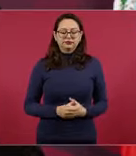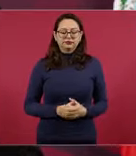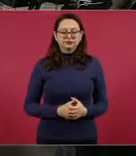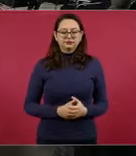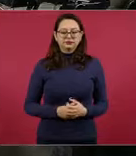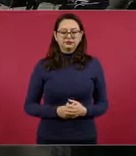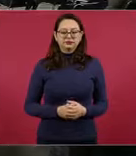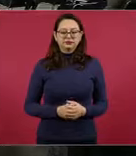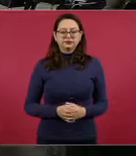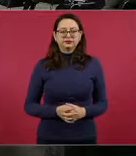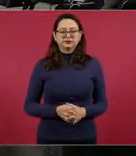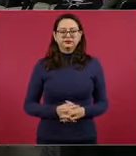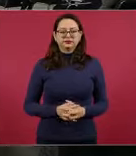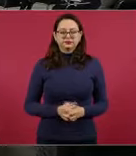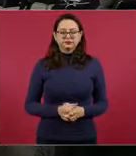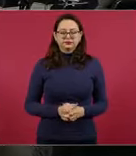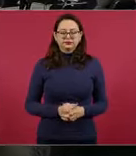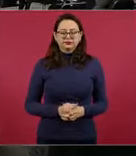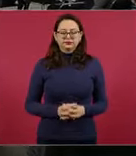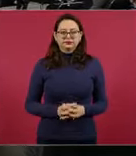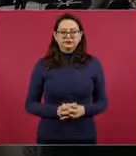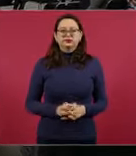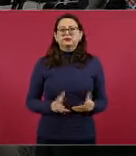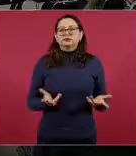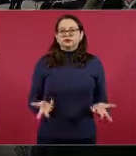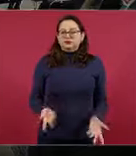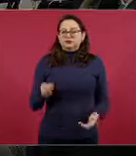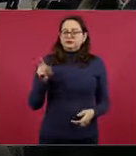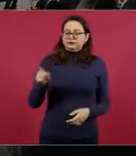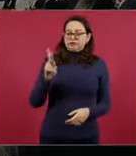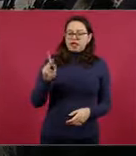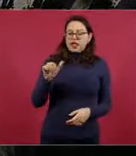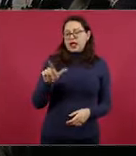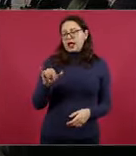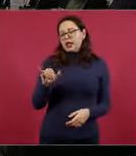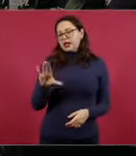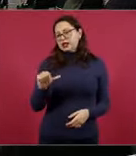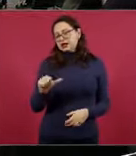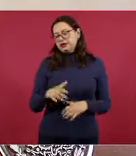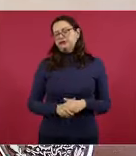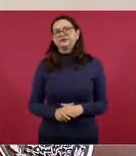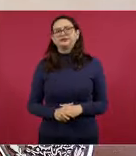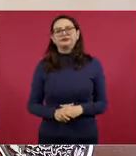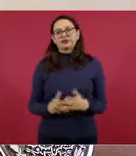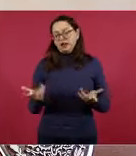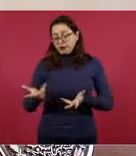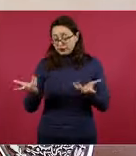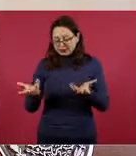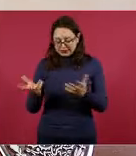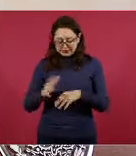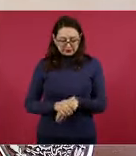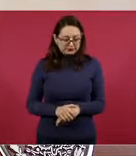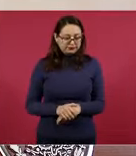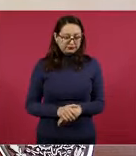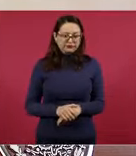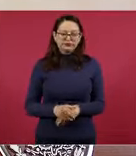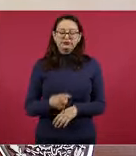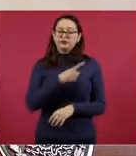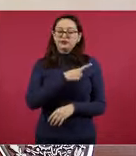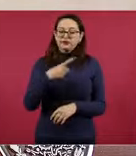Tu pregunta es sobre qué hacer con Calica. Se está buscando un acuerdo,